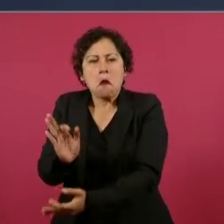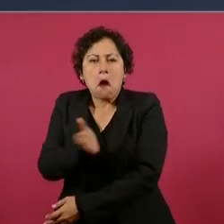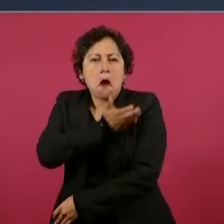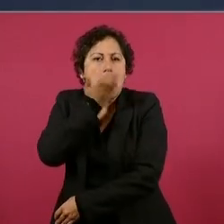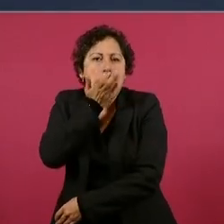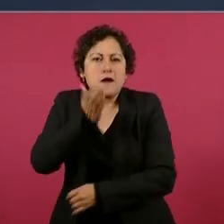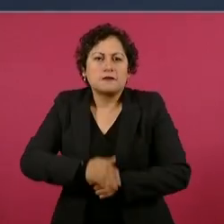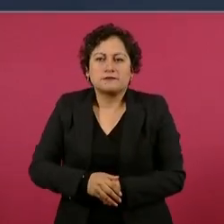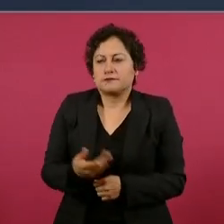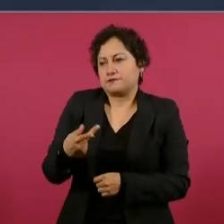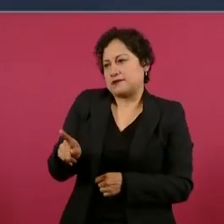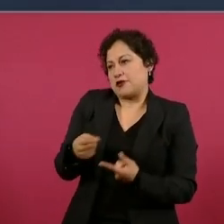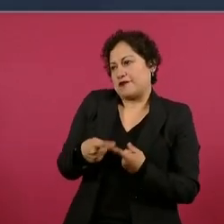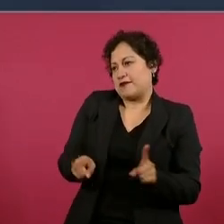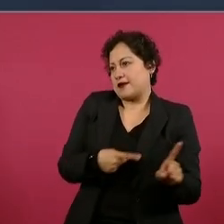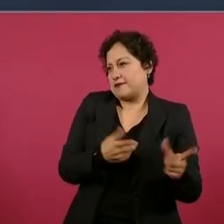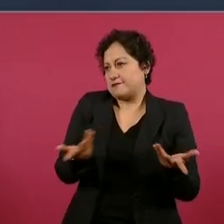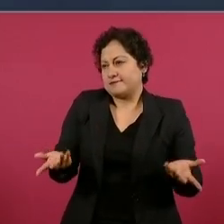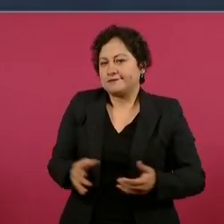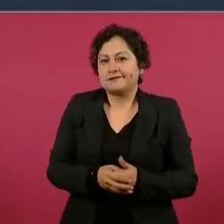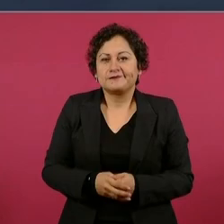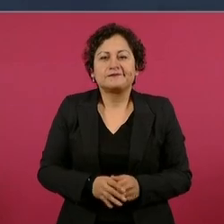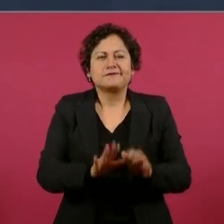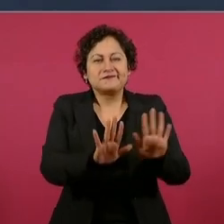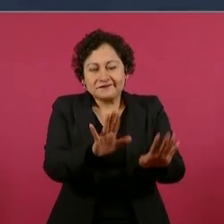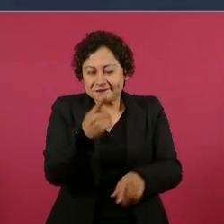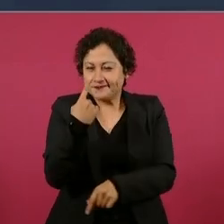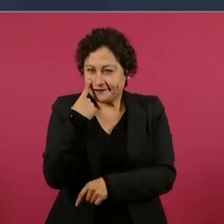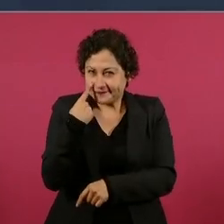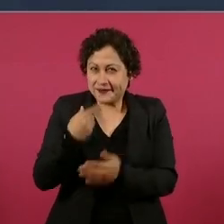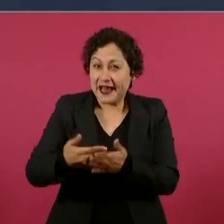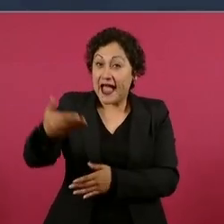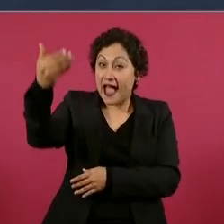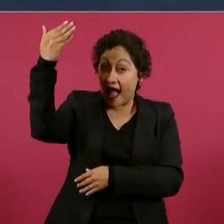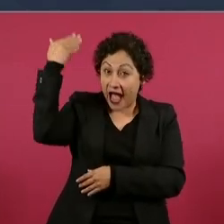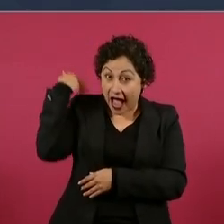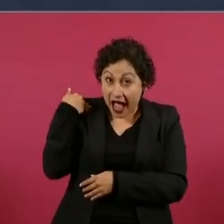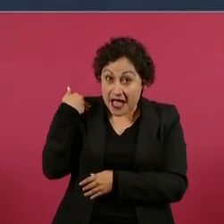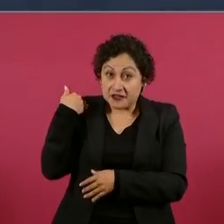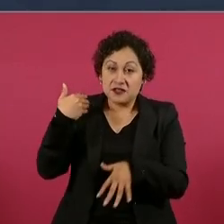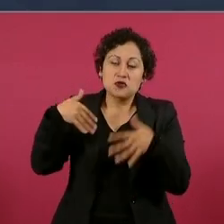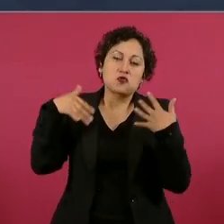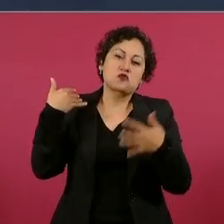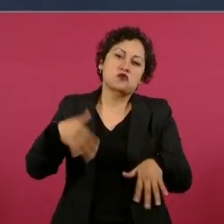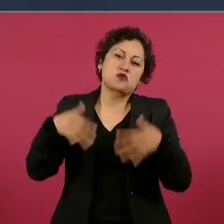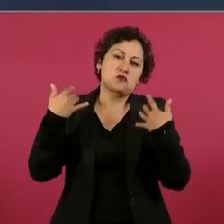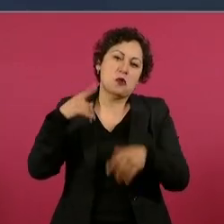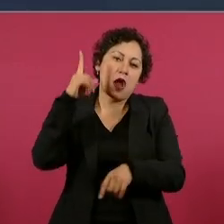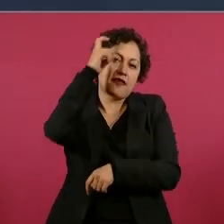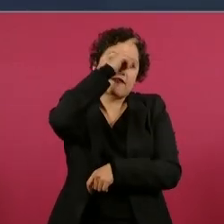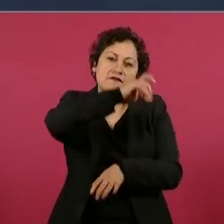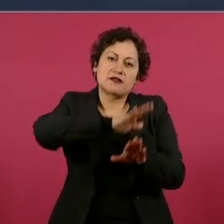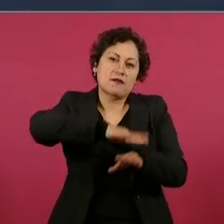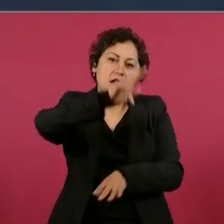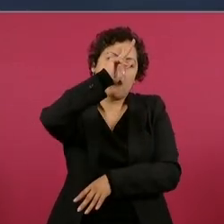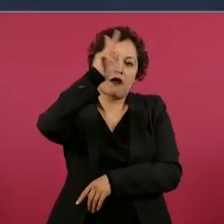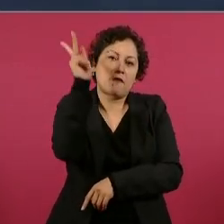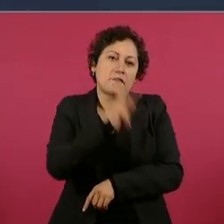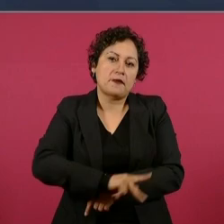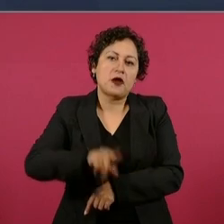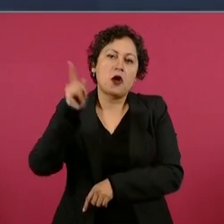esto. Pero fíjate que antes luchábamos a campo abierto, a la intemperie,